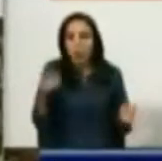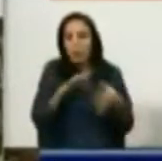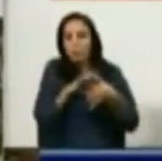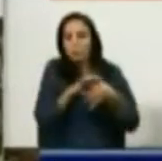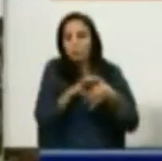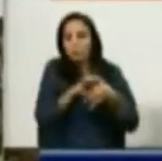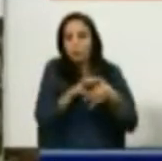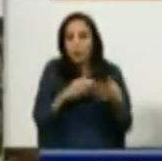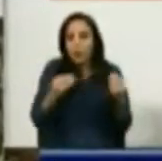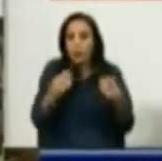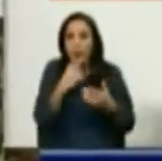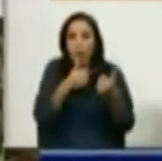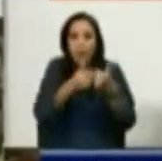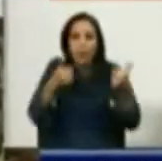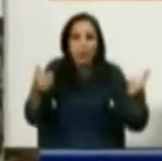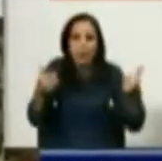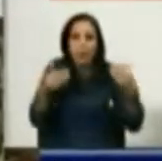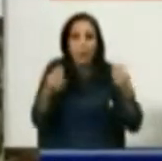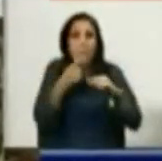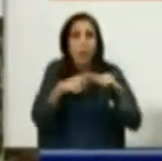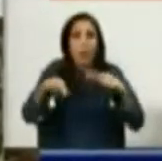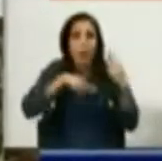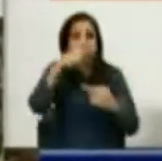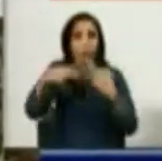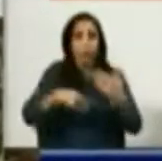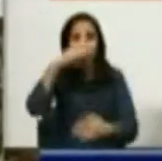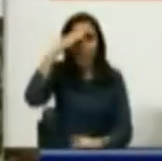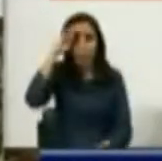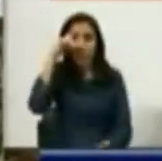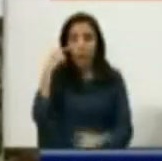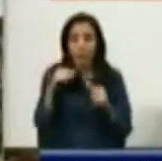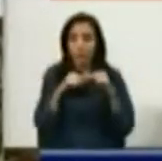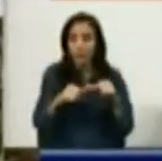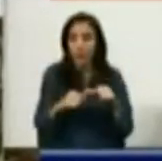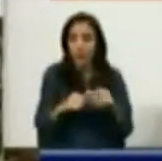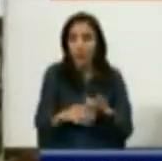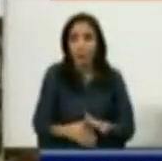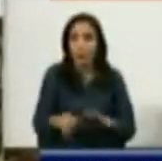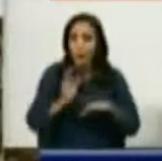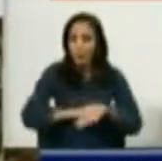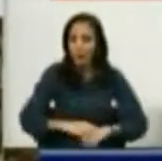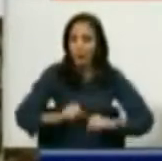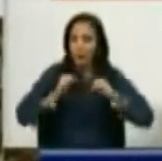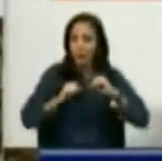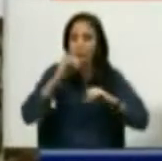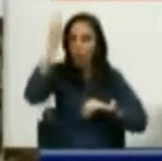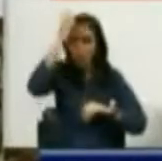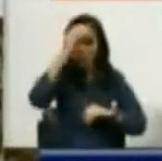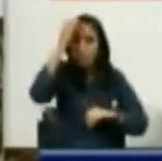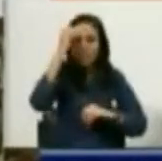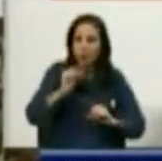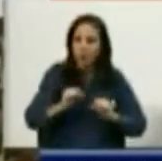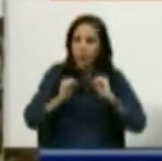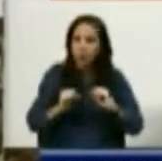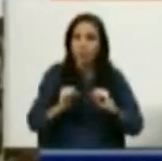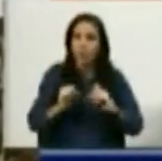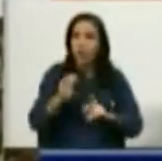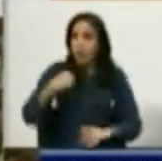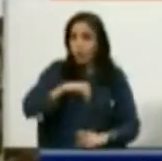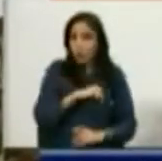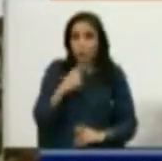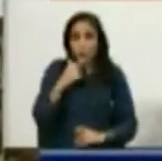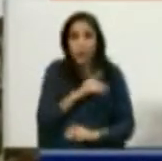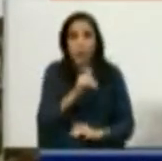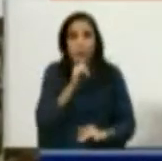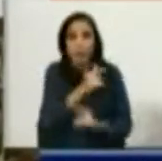soviética dividirse pero la revolución cubana no se iba a perder porque estaba hecha de conciencia así nosotros podemos decirlo hoy